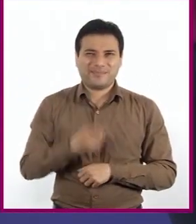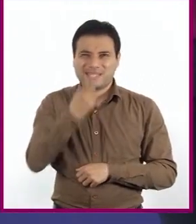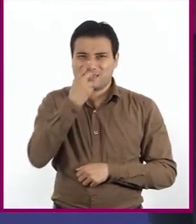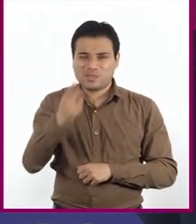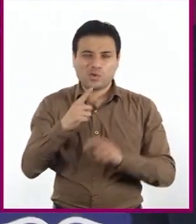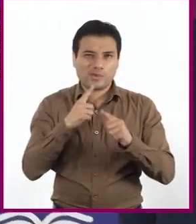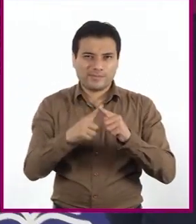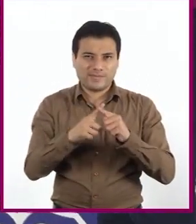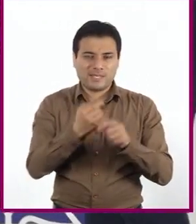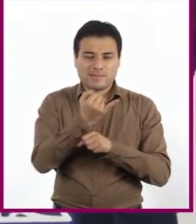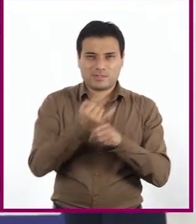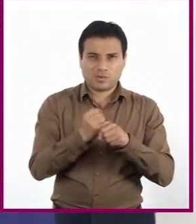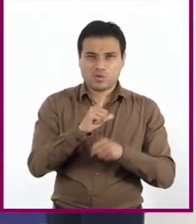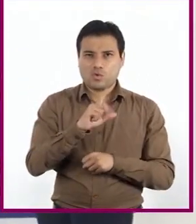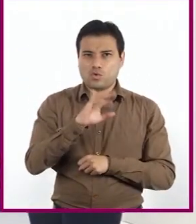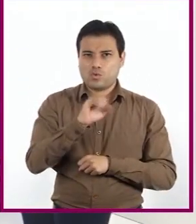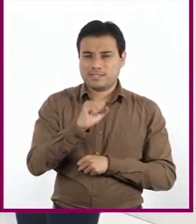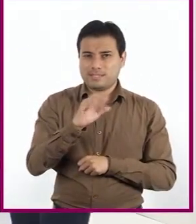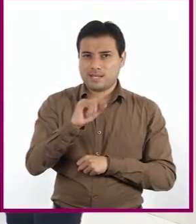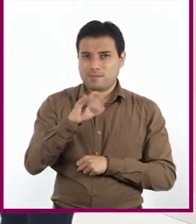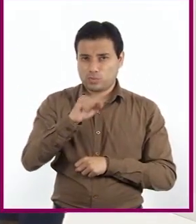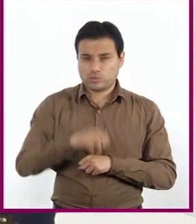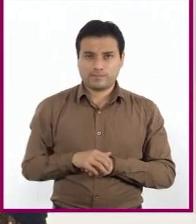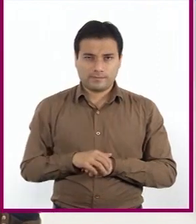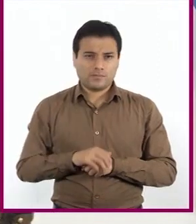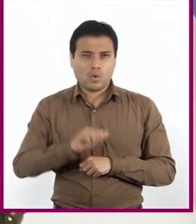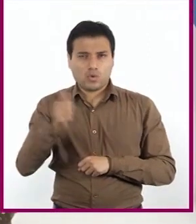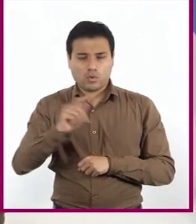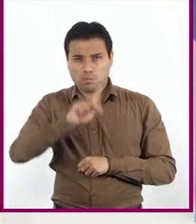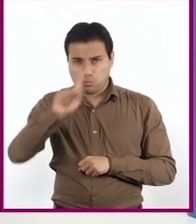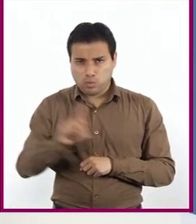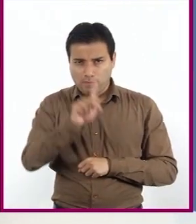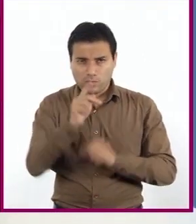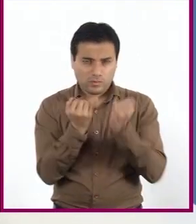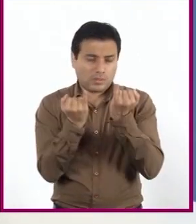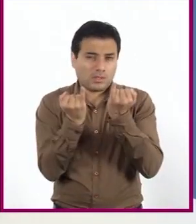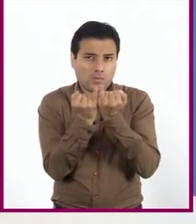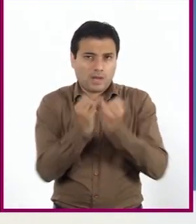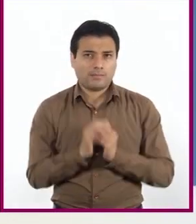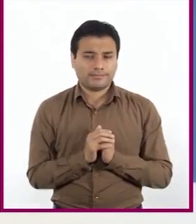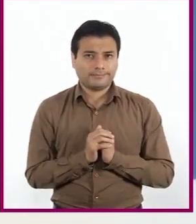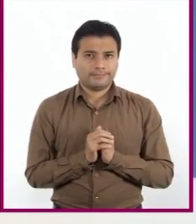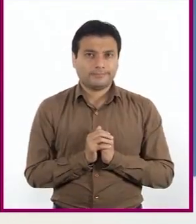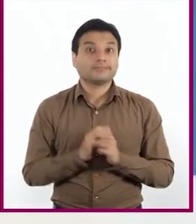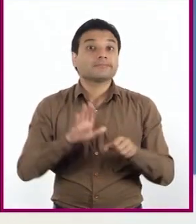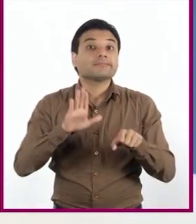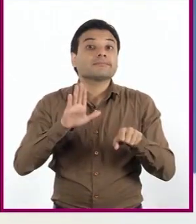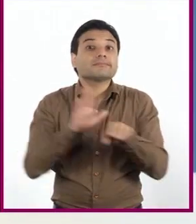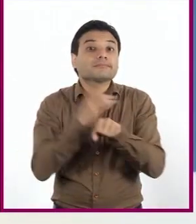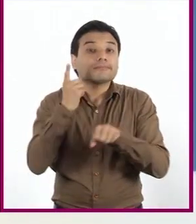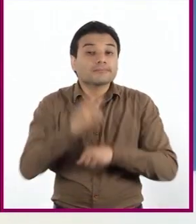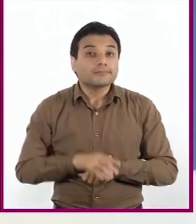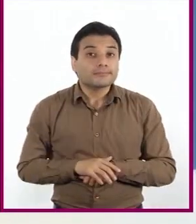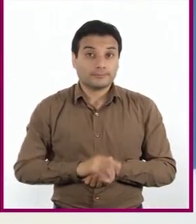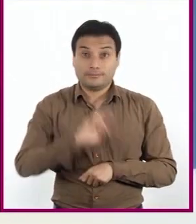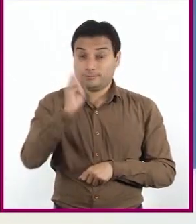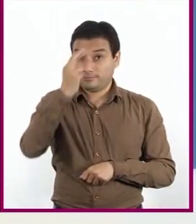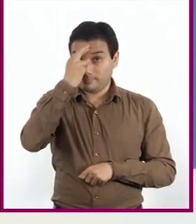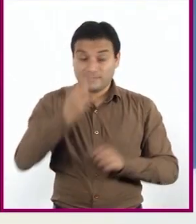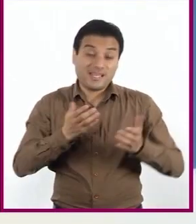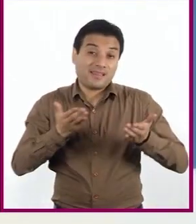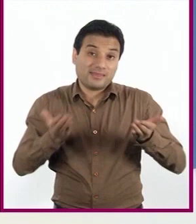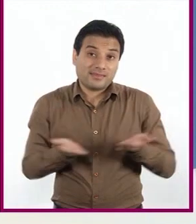investigador Héctor Luis Campos, la comparten varios pueblos, porque recordemos que la danza de los lícer